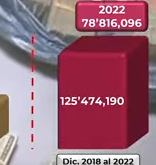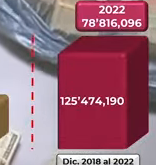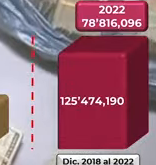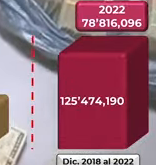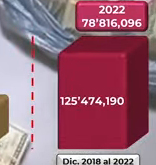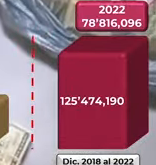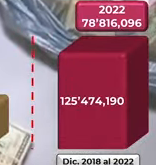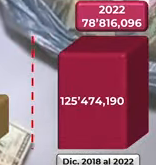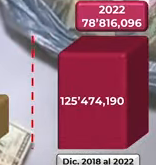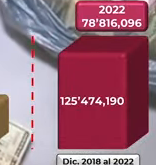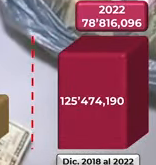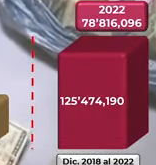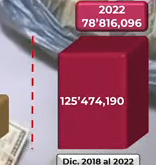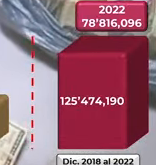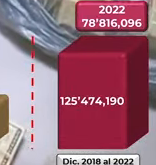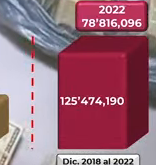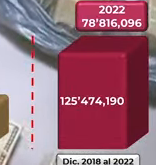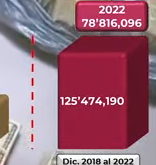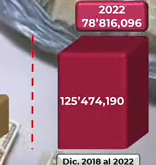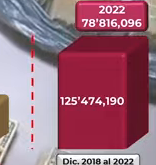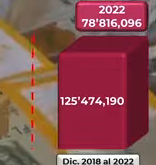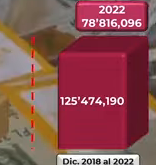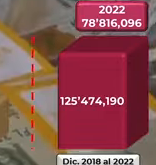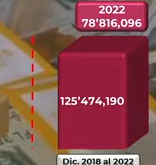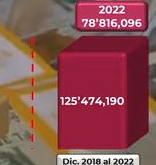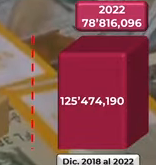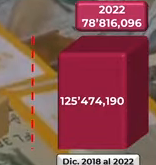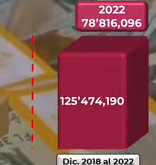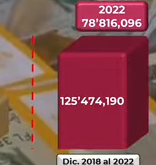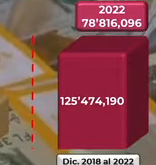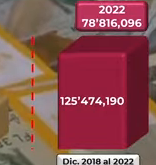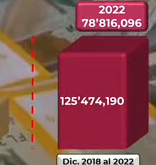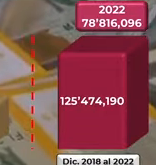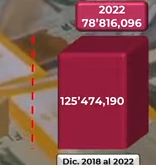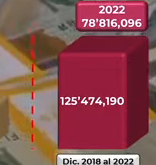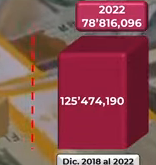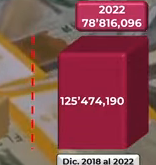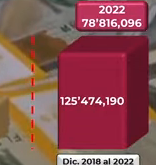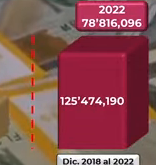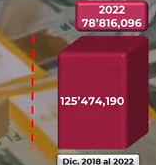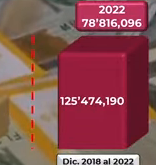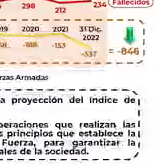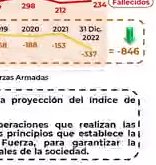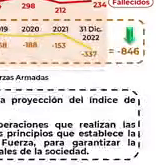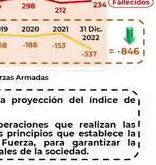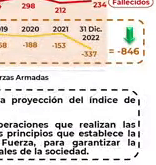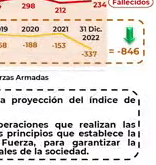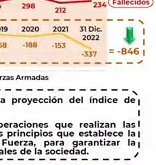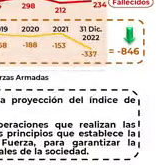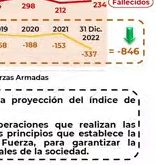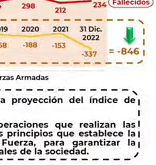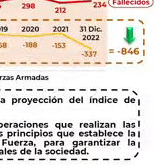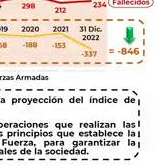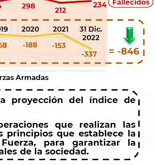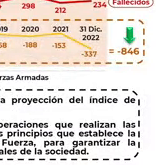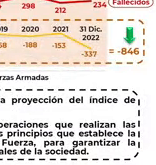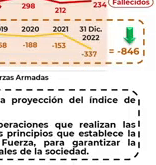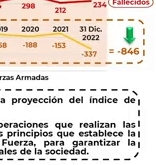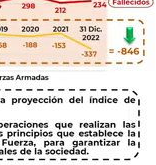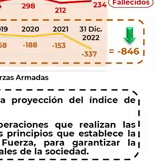125.474.190 dólares, lo que significa un incremento de 154%. En la presente